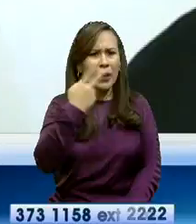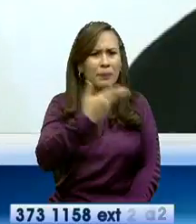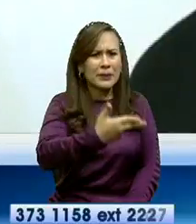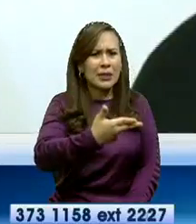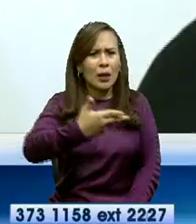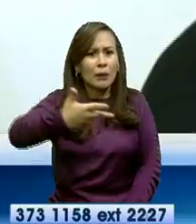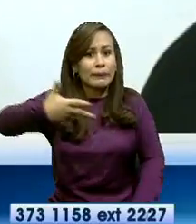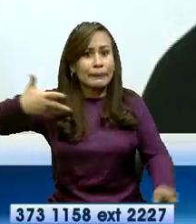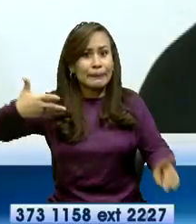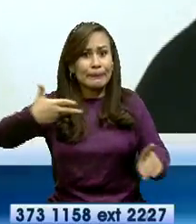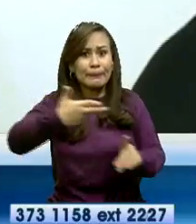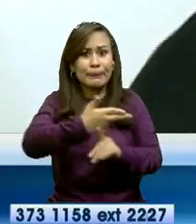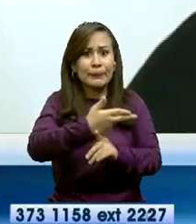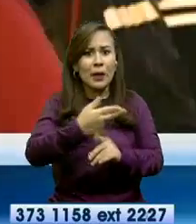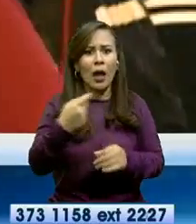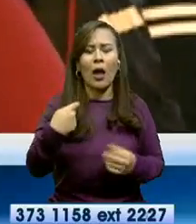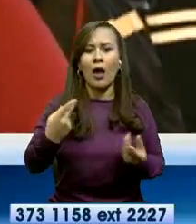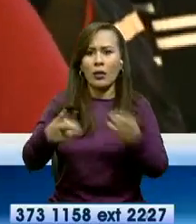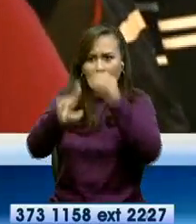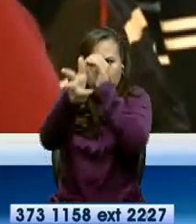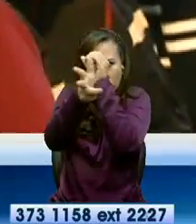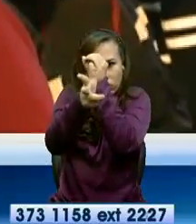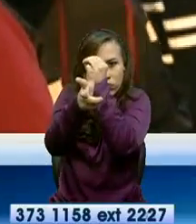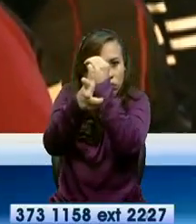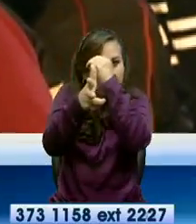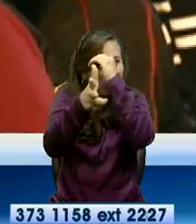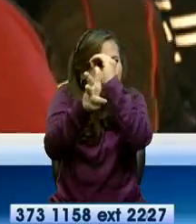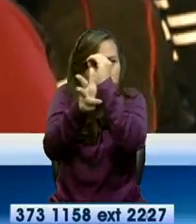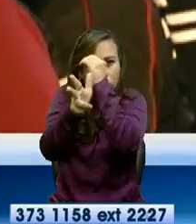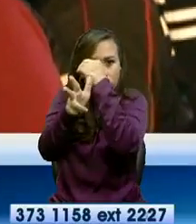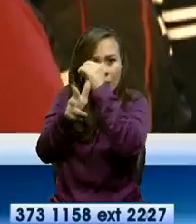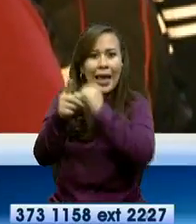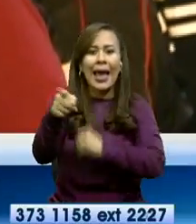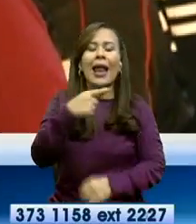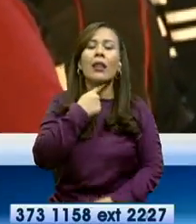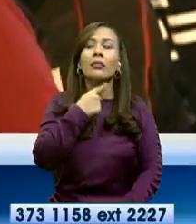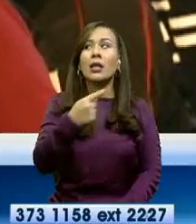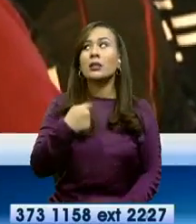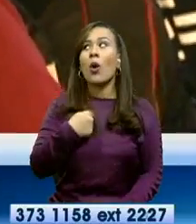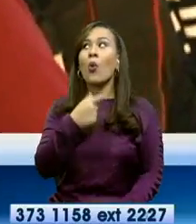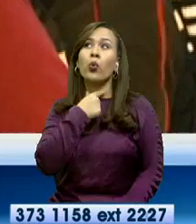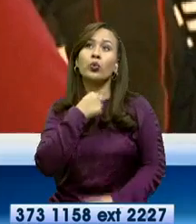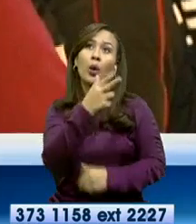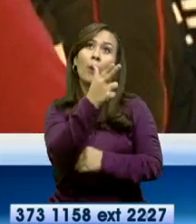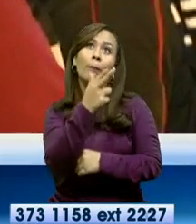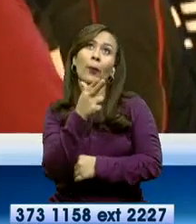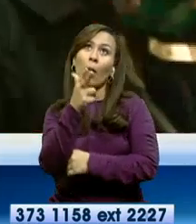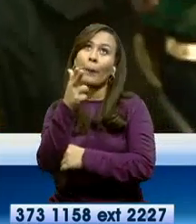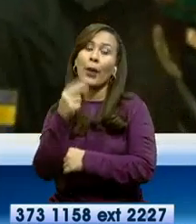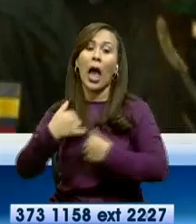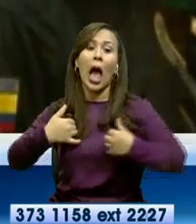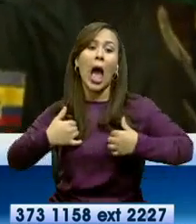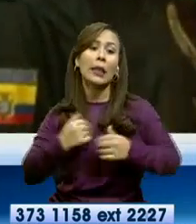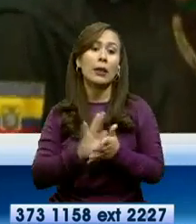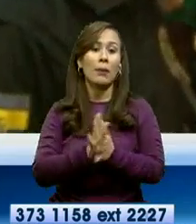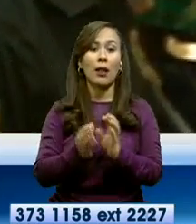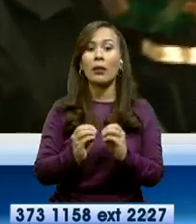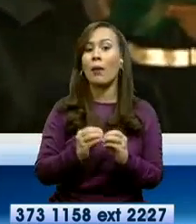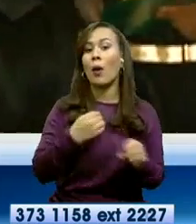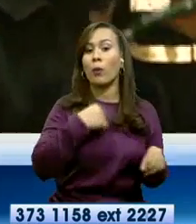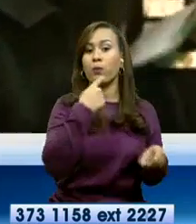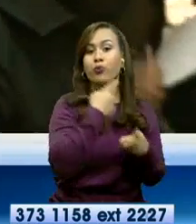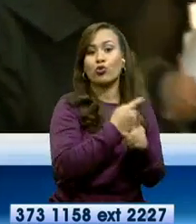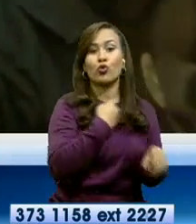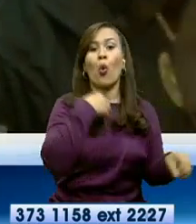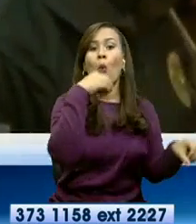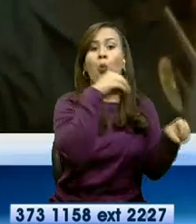mira telescópica. Indicó a las autoridades que es aficionada a la cacería y practicaba tiro al blanco, que por eso guardaba el armamento